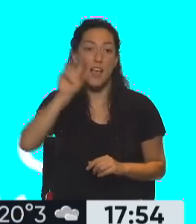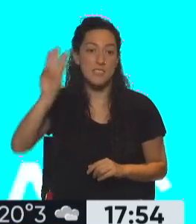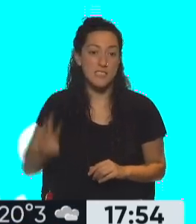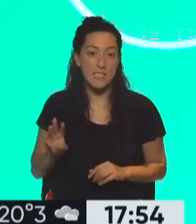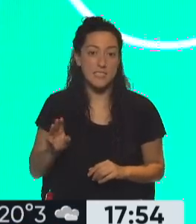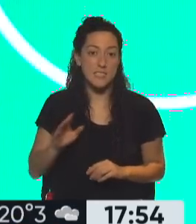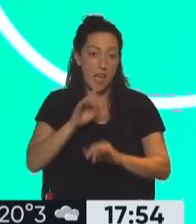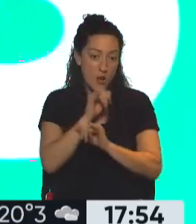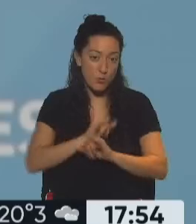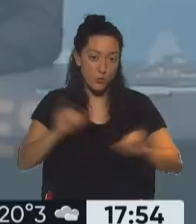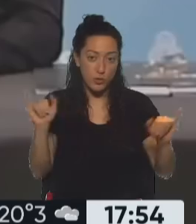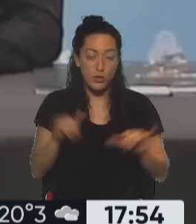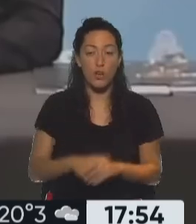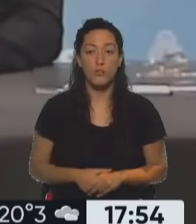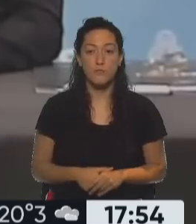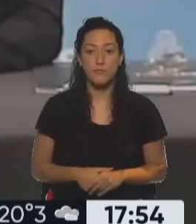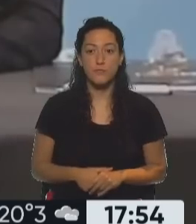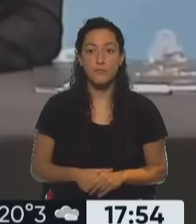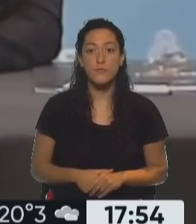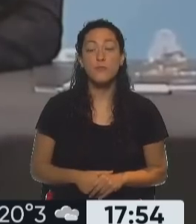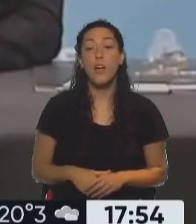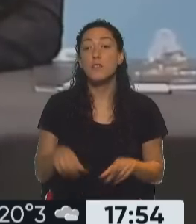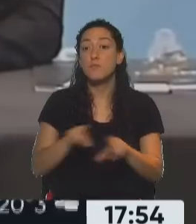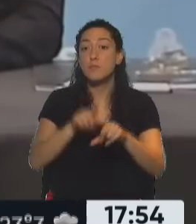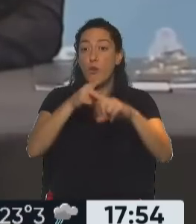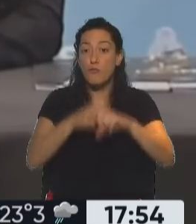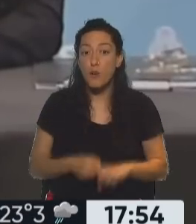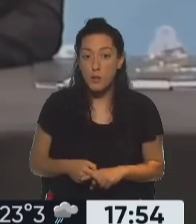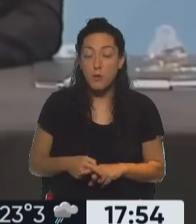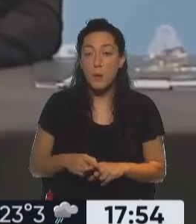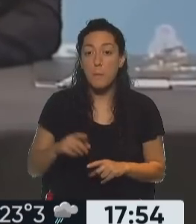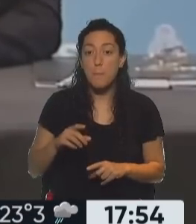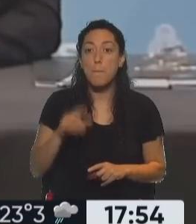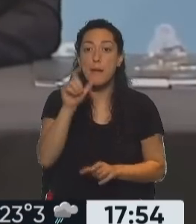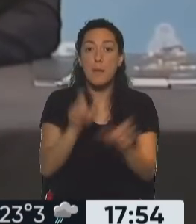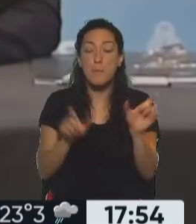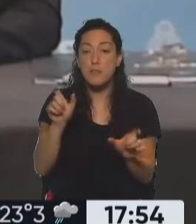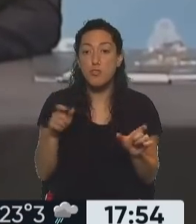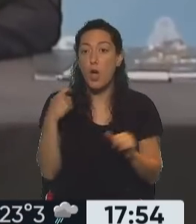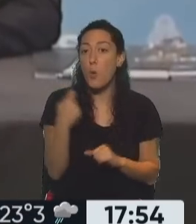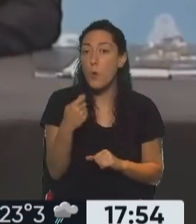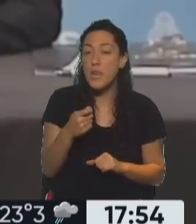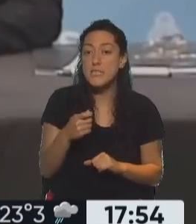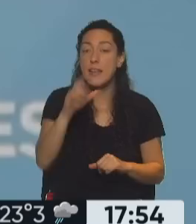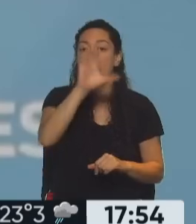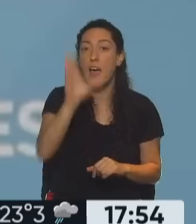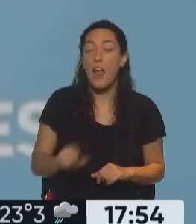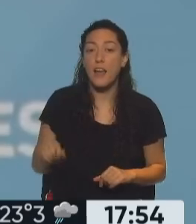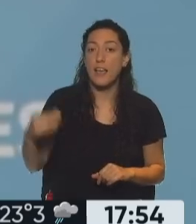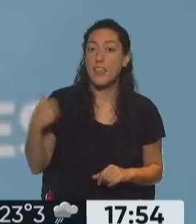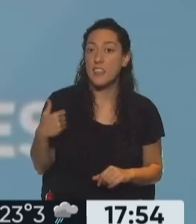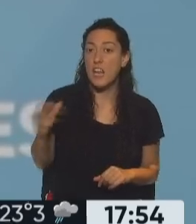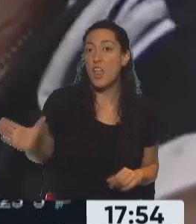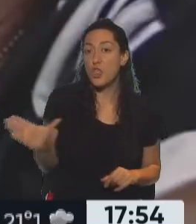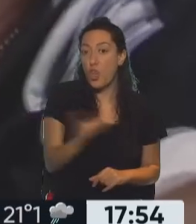anses ese esa fórmula va a dar un aumento para todas las jubilaciones de la Argentina